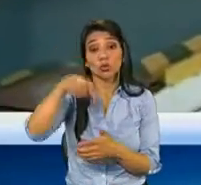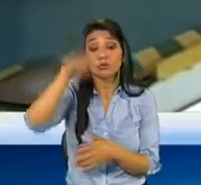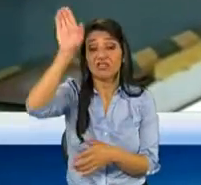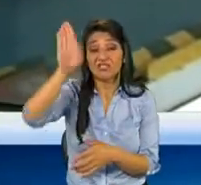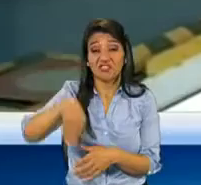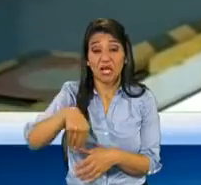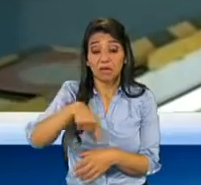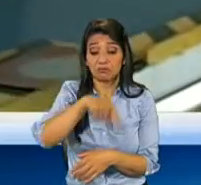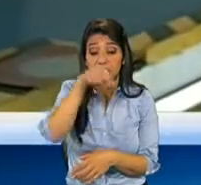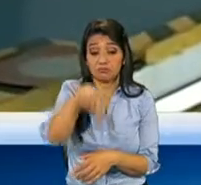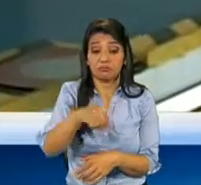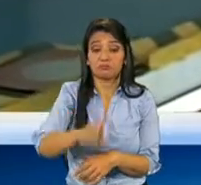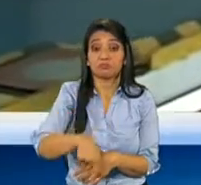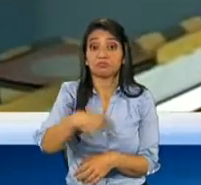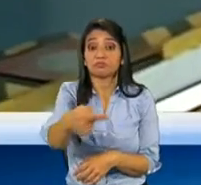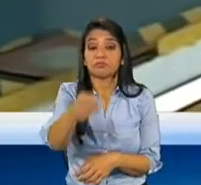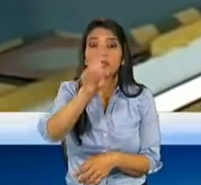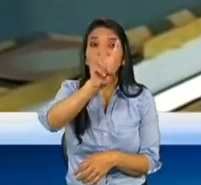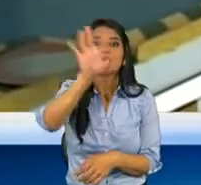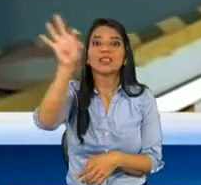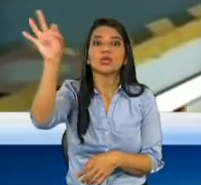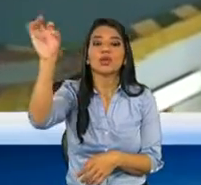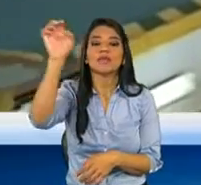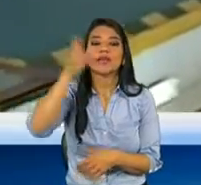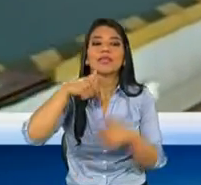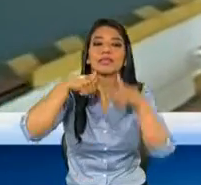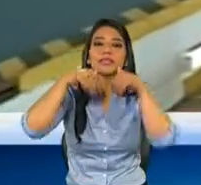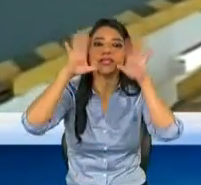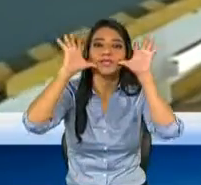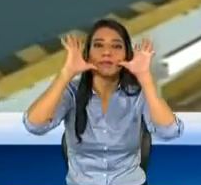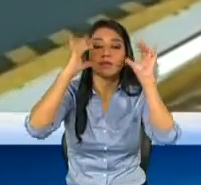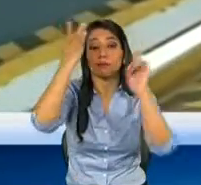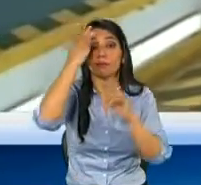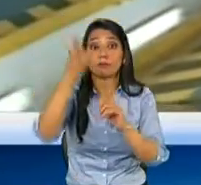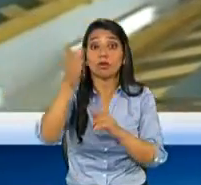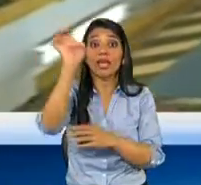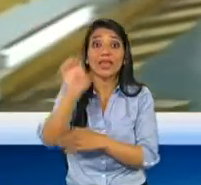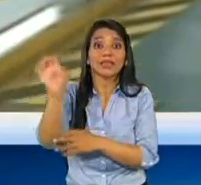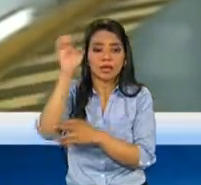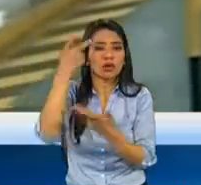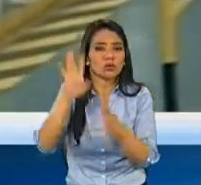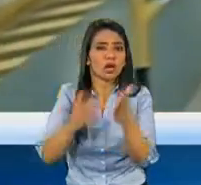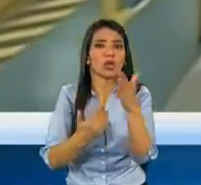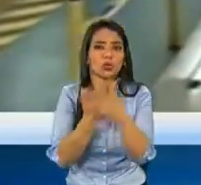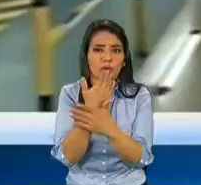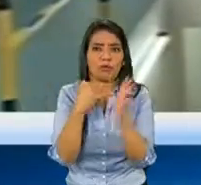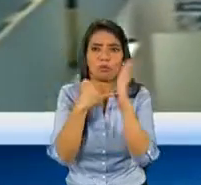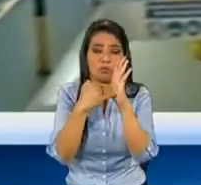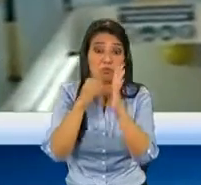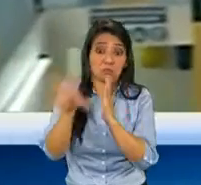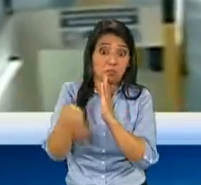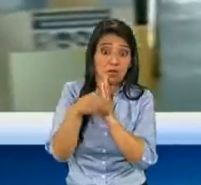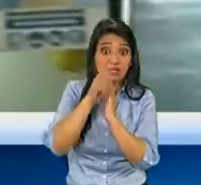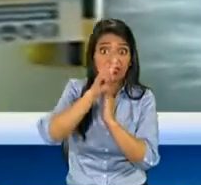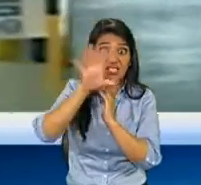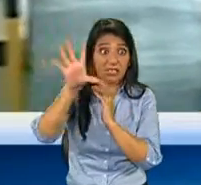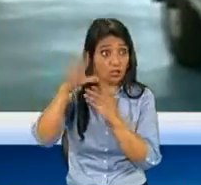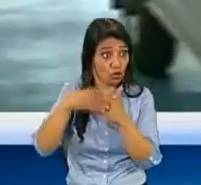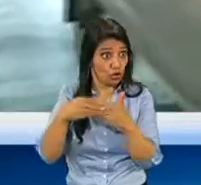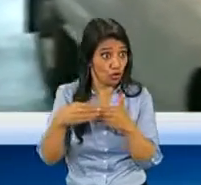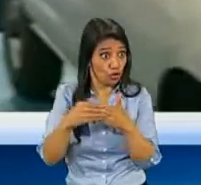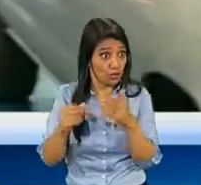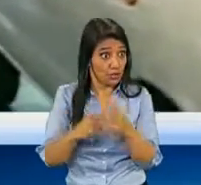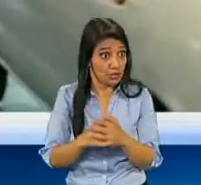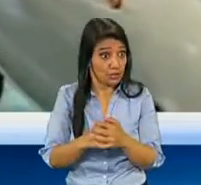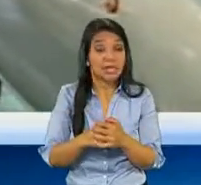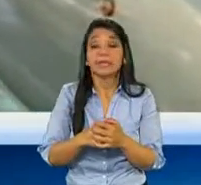hasta este próximo 29 de diciembre puesto que en enero hay nuevos impuestos adicionales de estos 25 dólares que usted menciona el tema